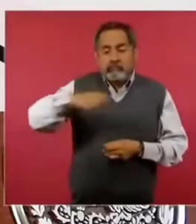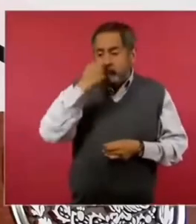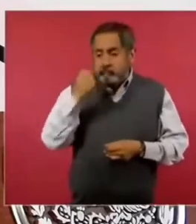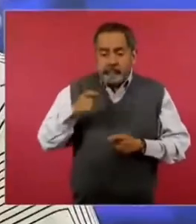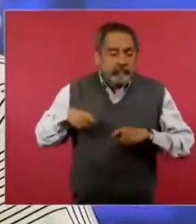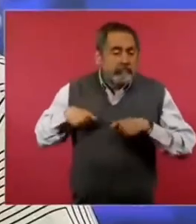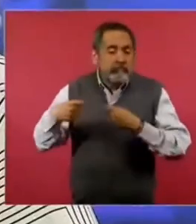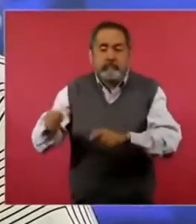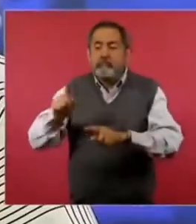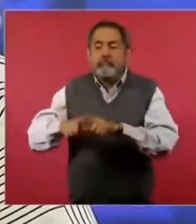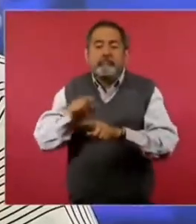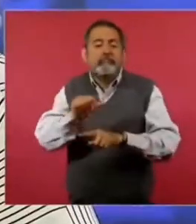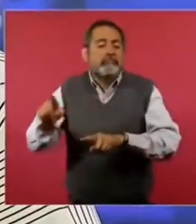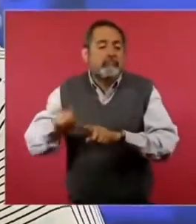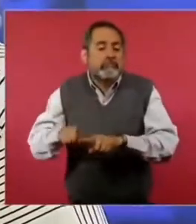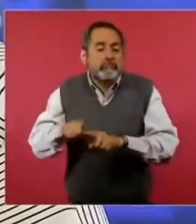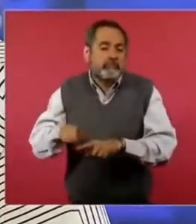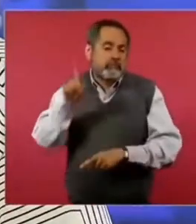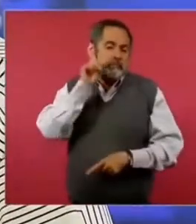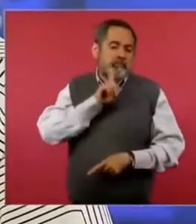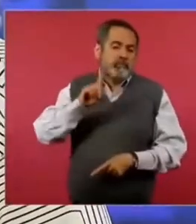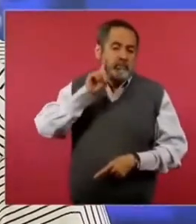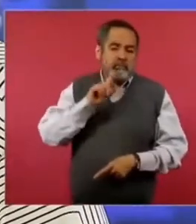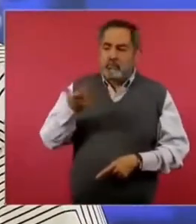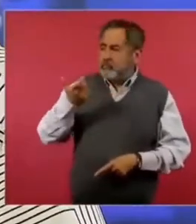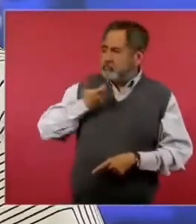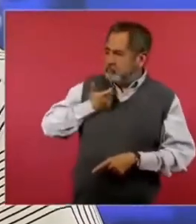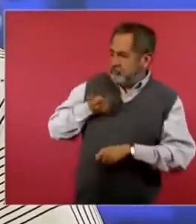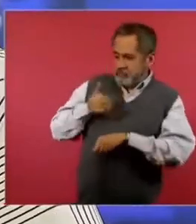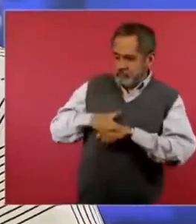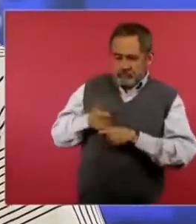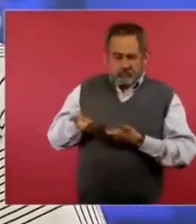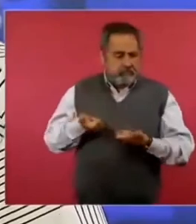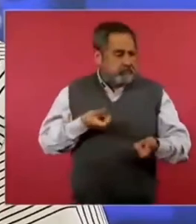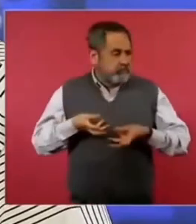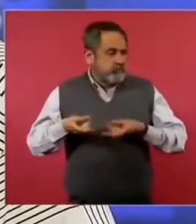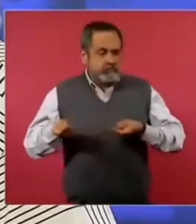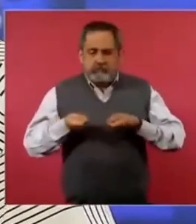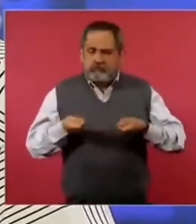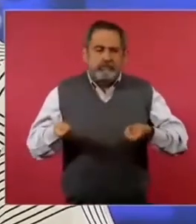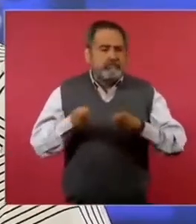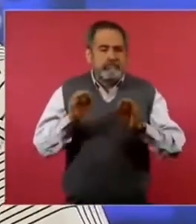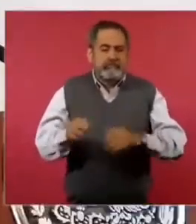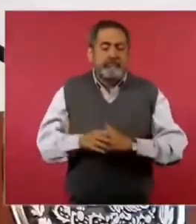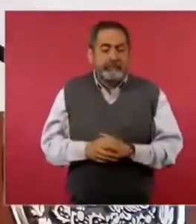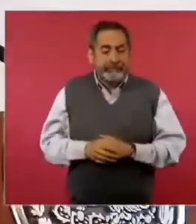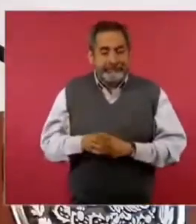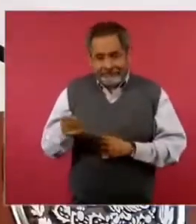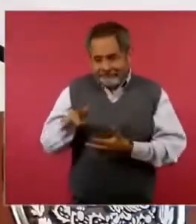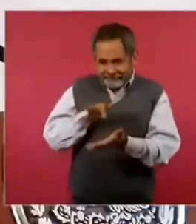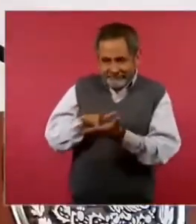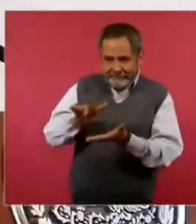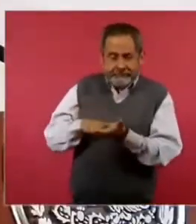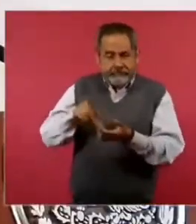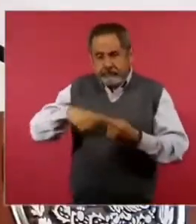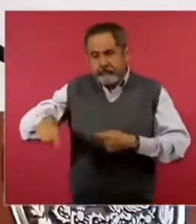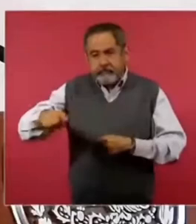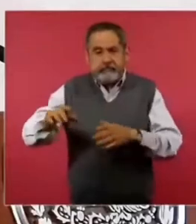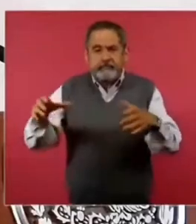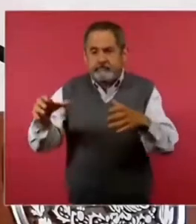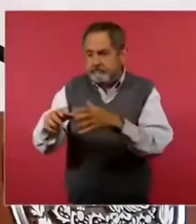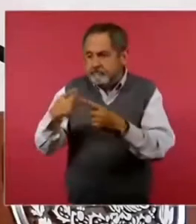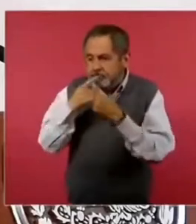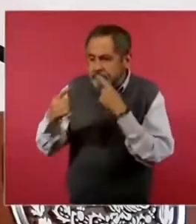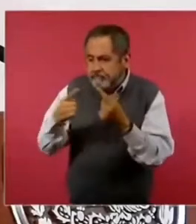sido administrados por mujeres. Por último, recordamos que mediante este programa se impulsa la toma de decisiones